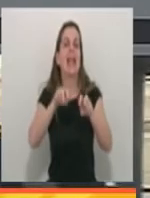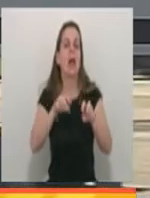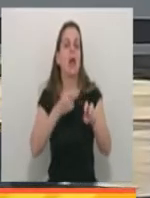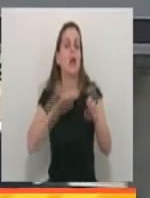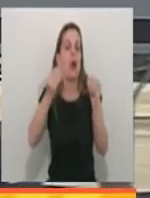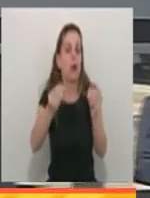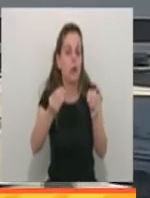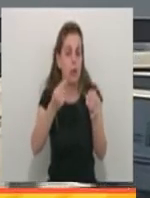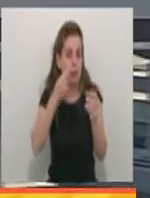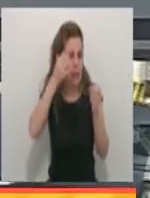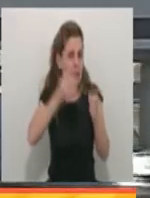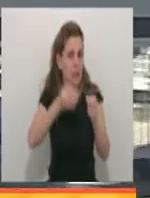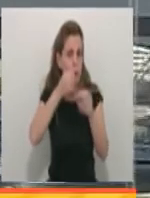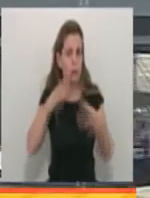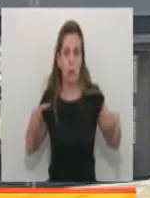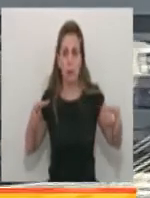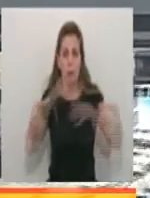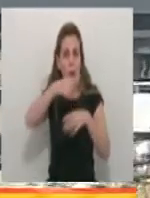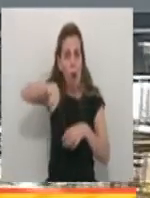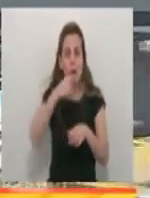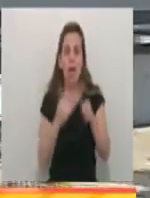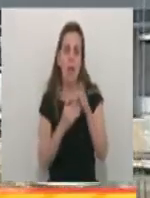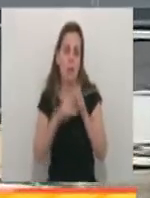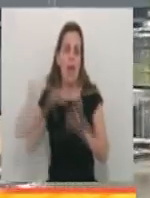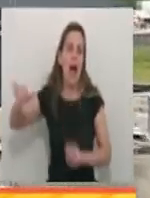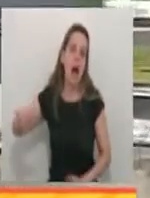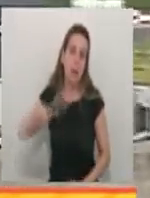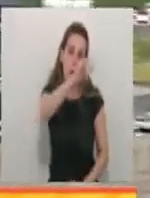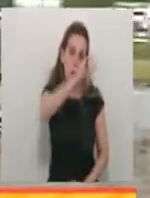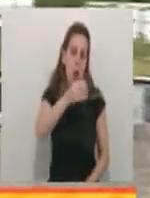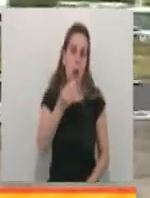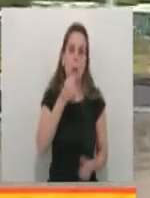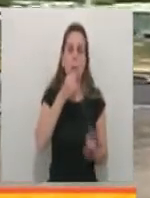posa, digamos, para que sufra lo menos posible el avión y queden sobrevivientes.